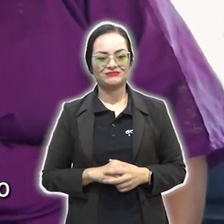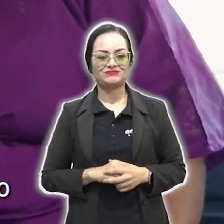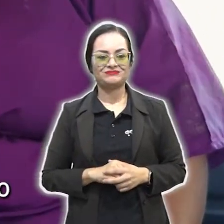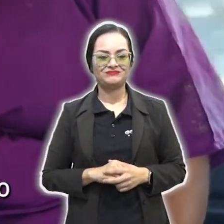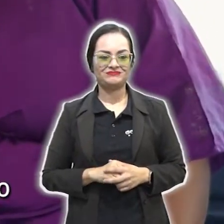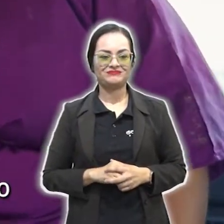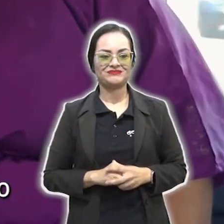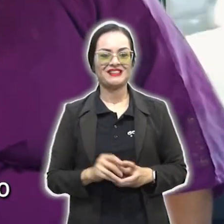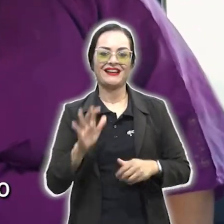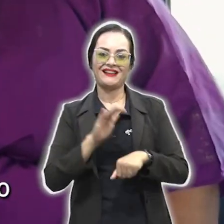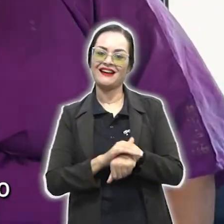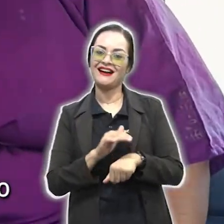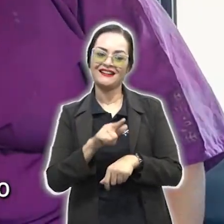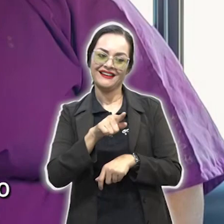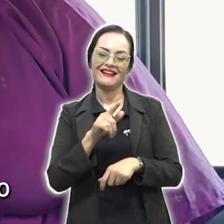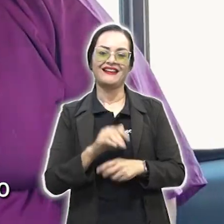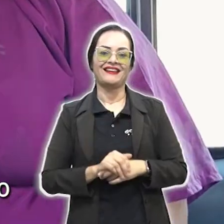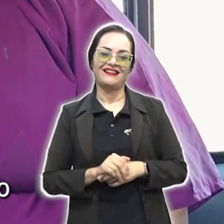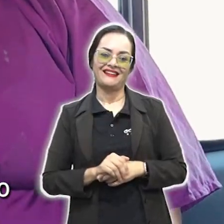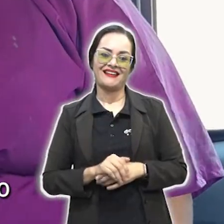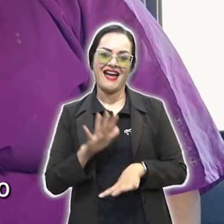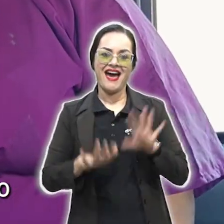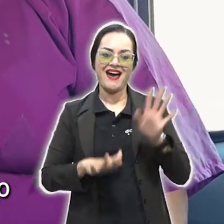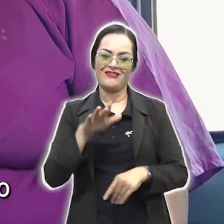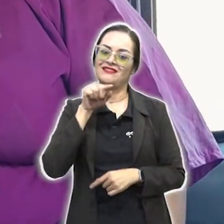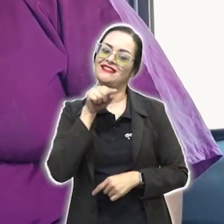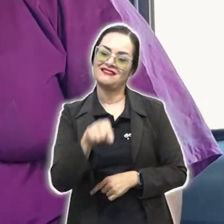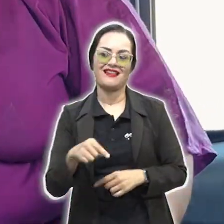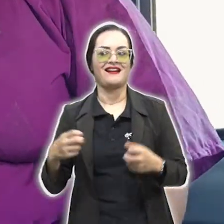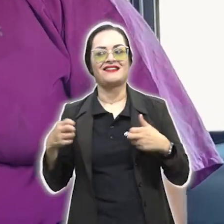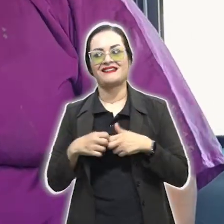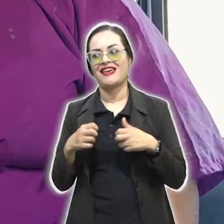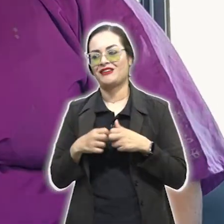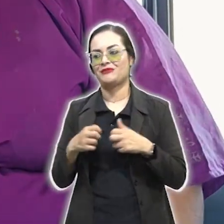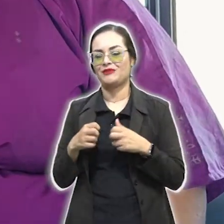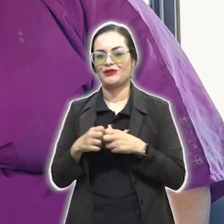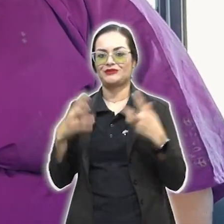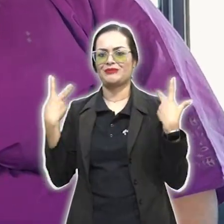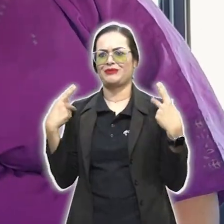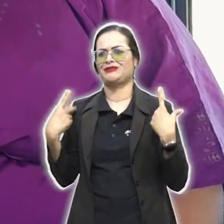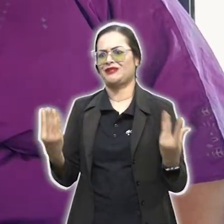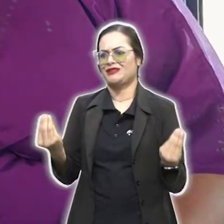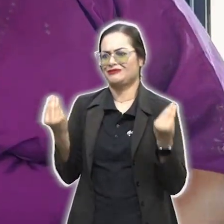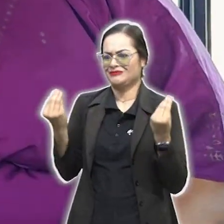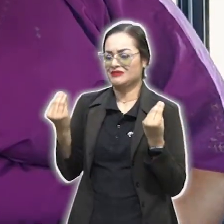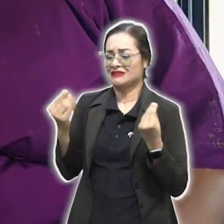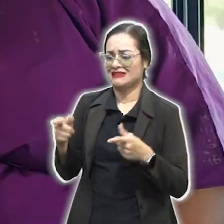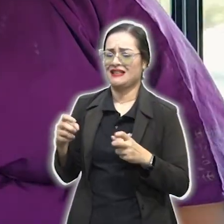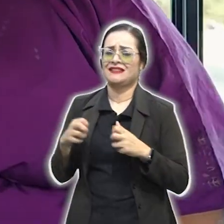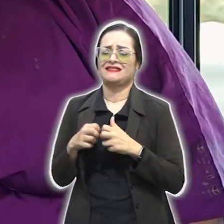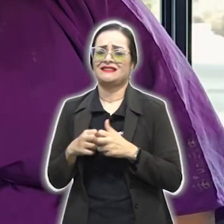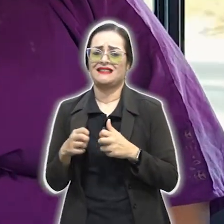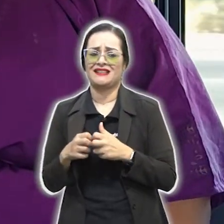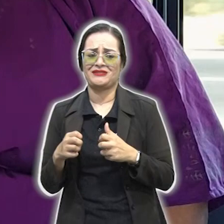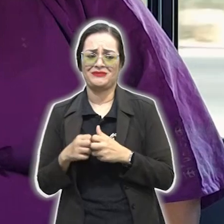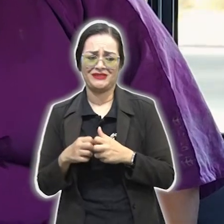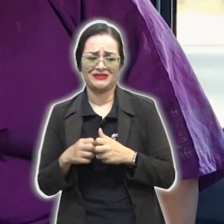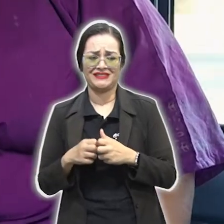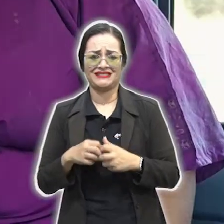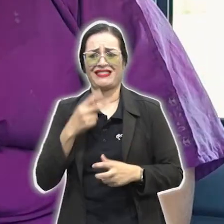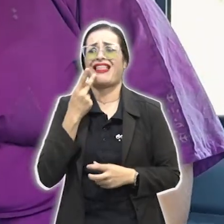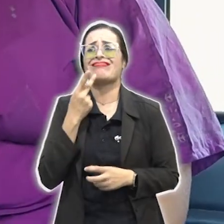aquí, pues, mi amigo se pone un poquito nervioso con tanta gente y de repente se le traba la lengua un